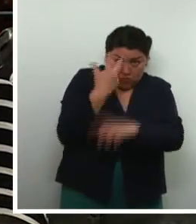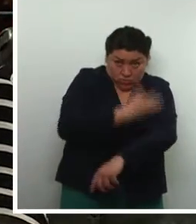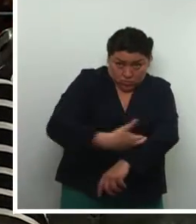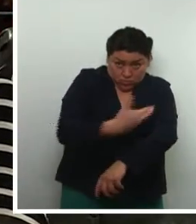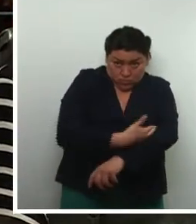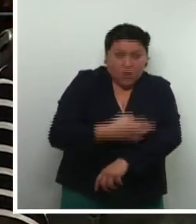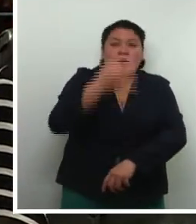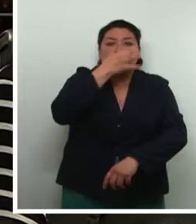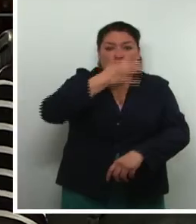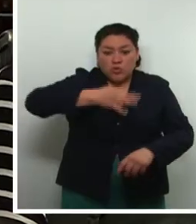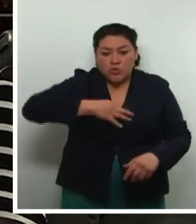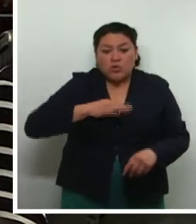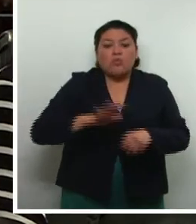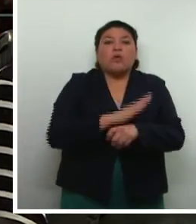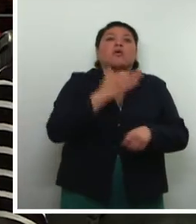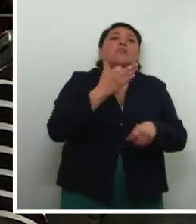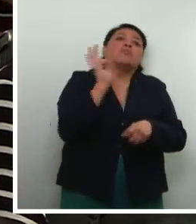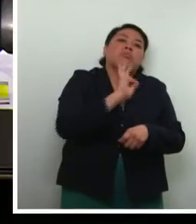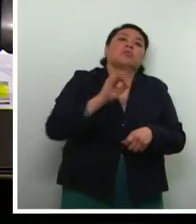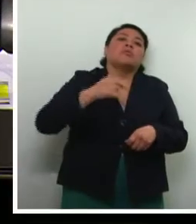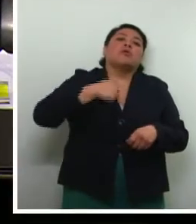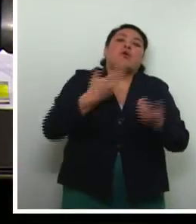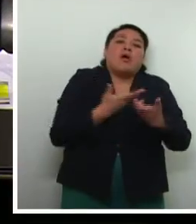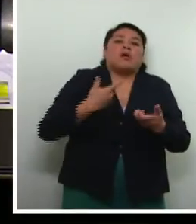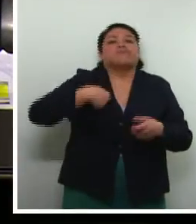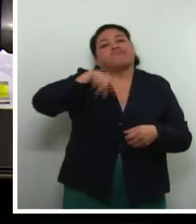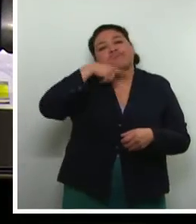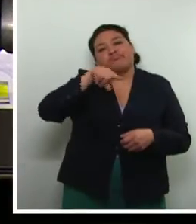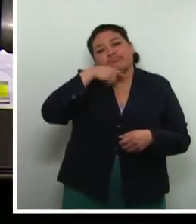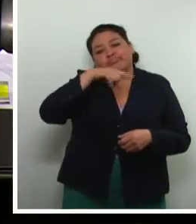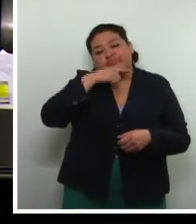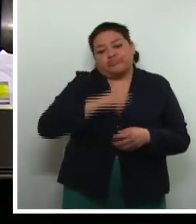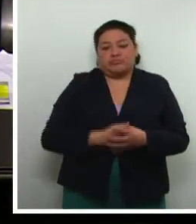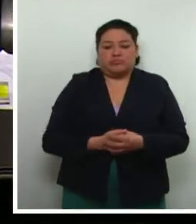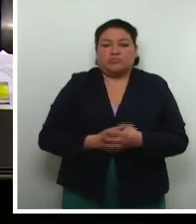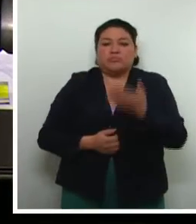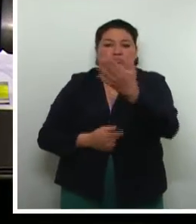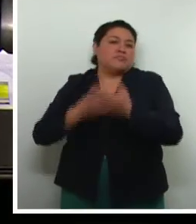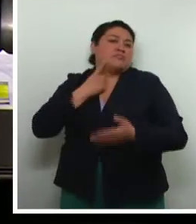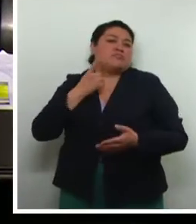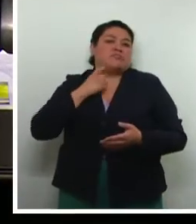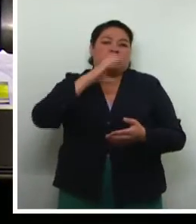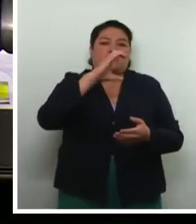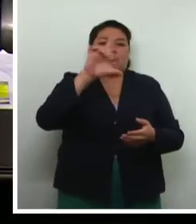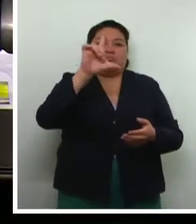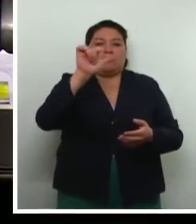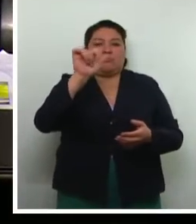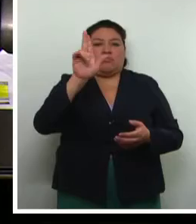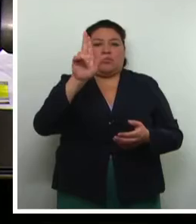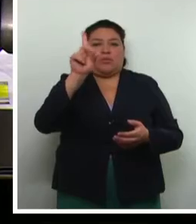no podemos estar trabajando en falso el día de mañana. Diputada Claudia Aguilar.